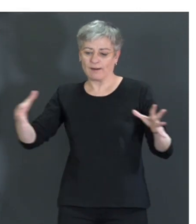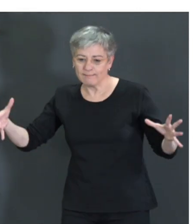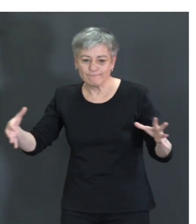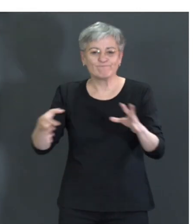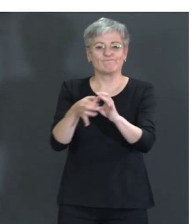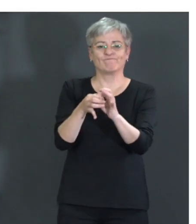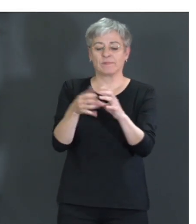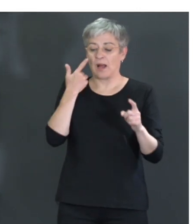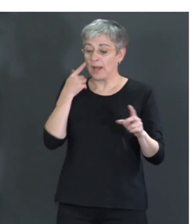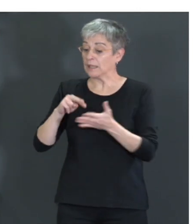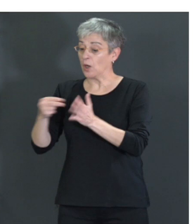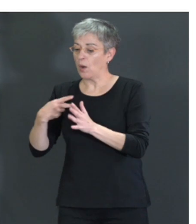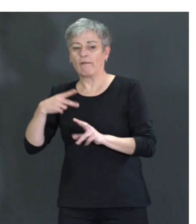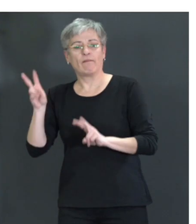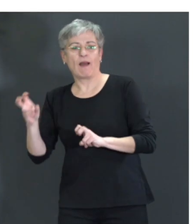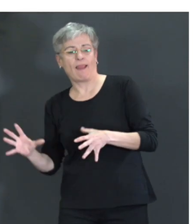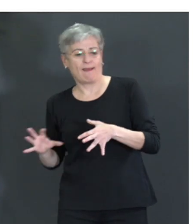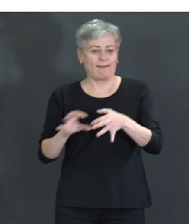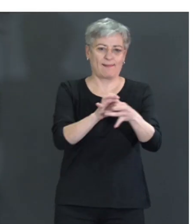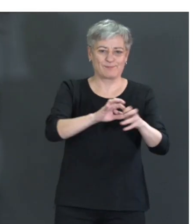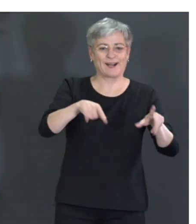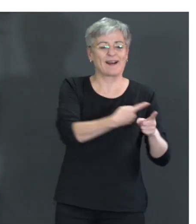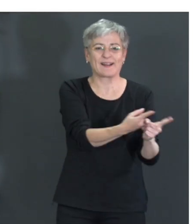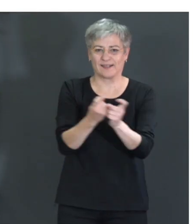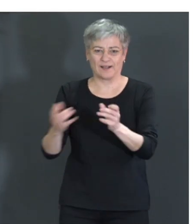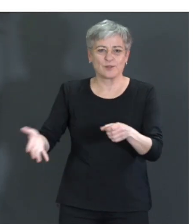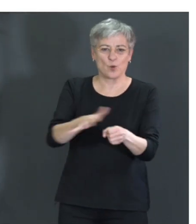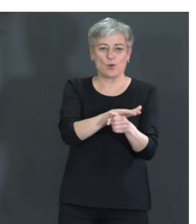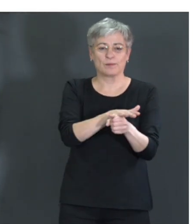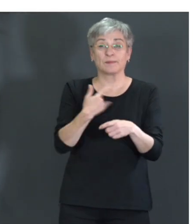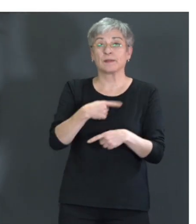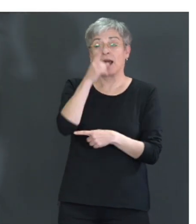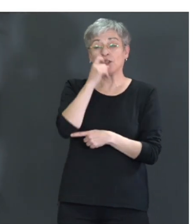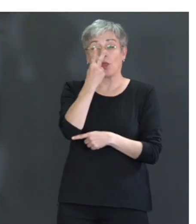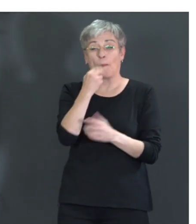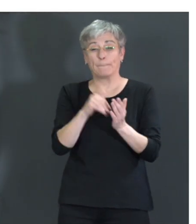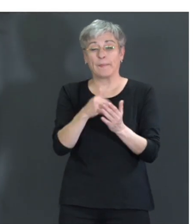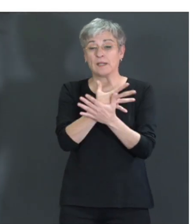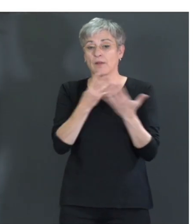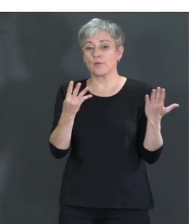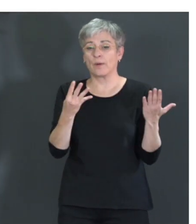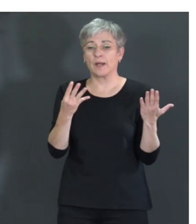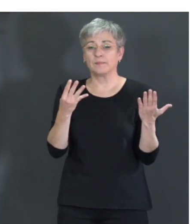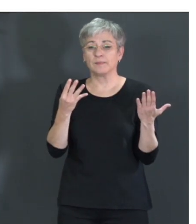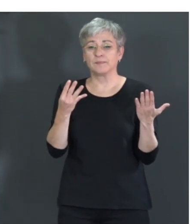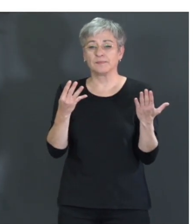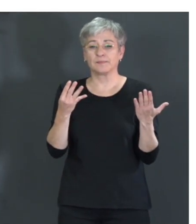ver si esa tecnología pues puede contribuir. Entonces, en ese sentido, en el 2019 vimos